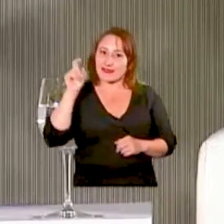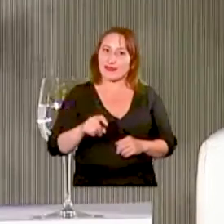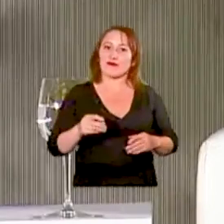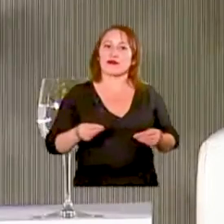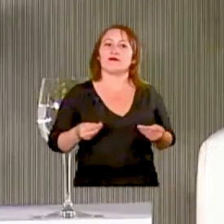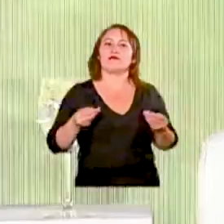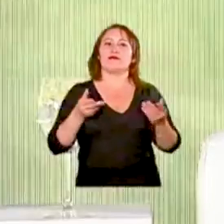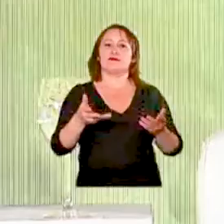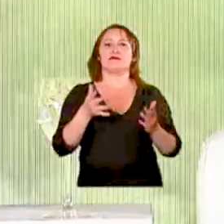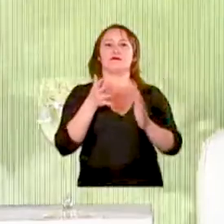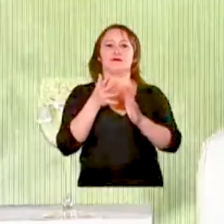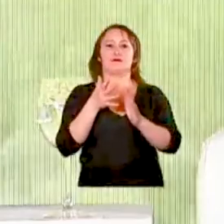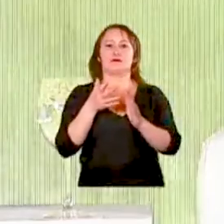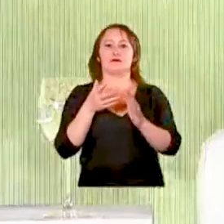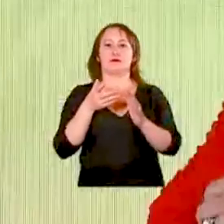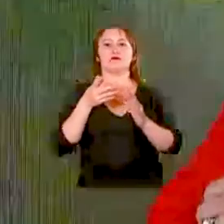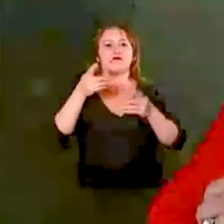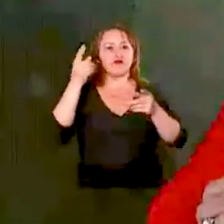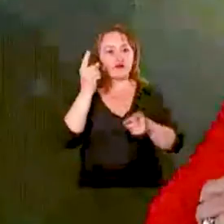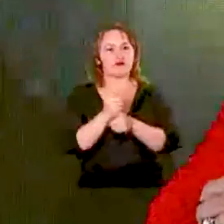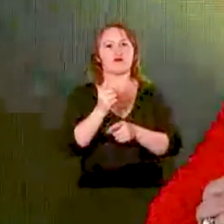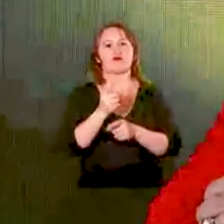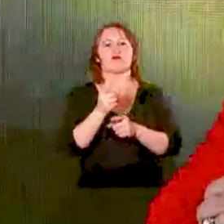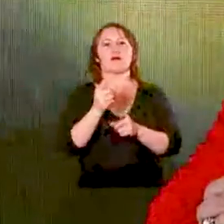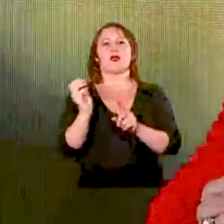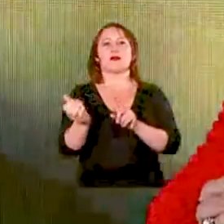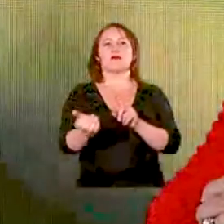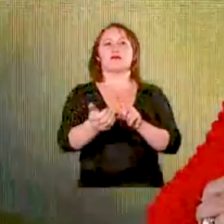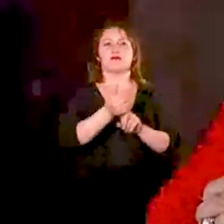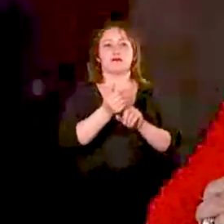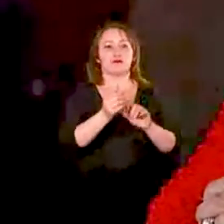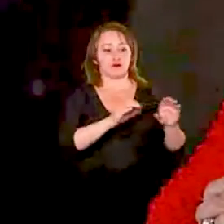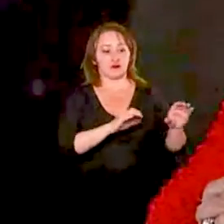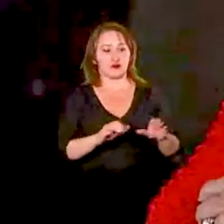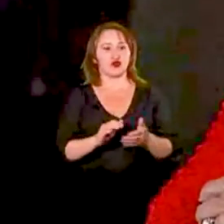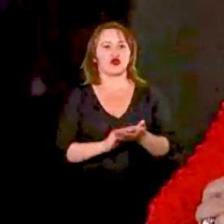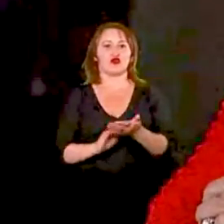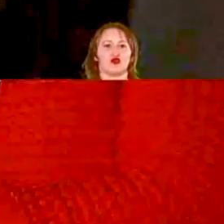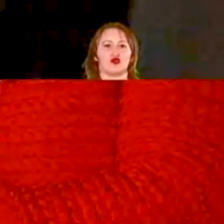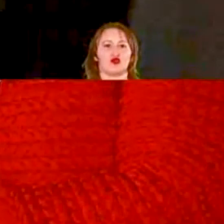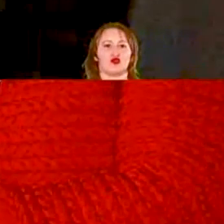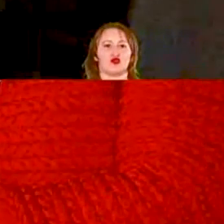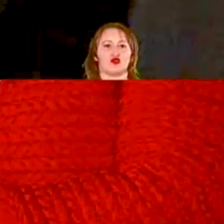recibido lo que esperaba, haya podido encontrar una solución.